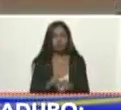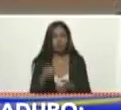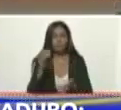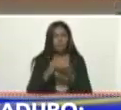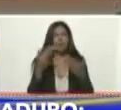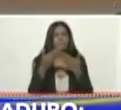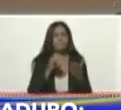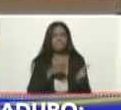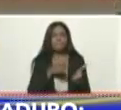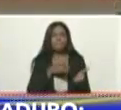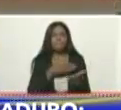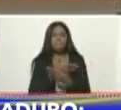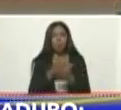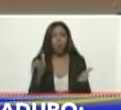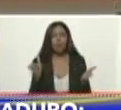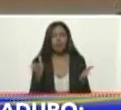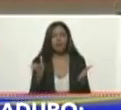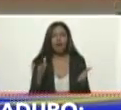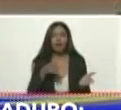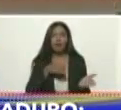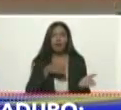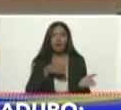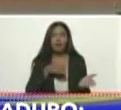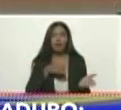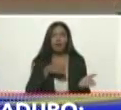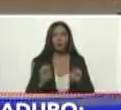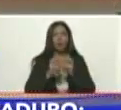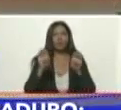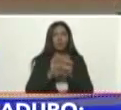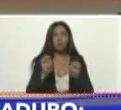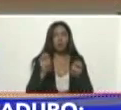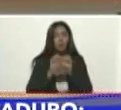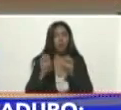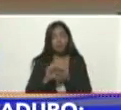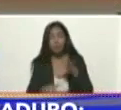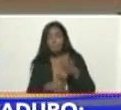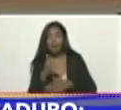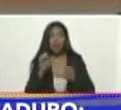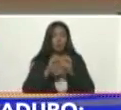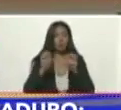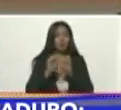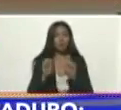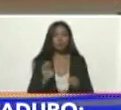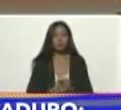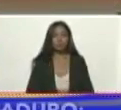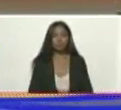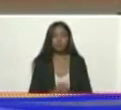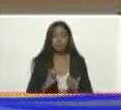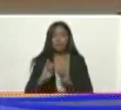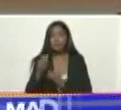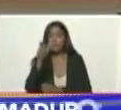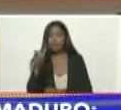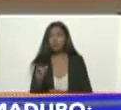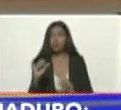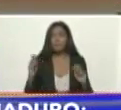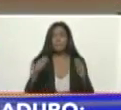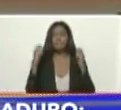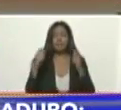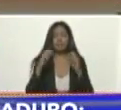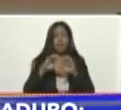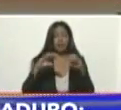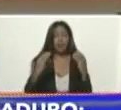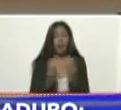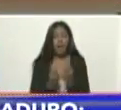pública, gratuita y de calidad. Más educación, educación y más educación. Y esta agenda de arranque de clase tiene que